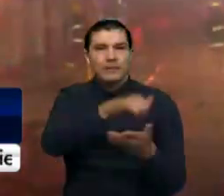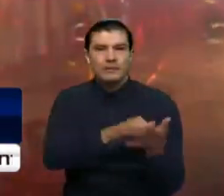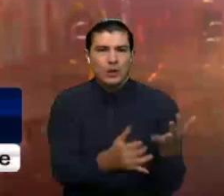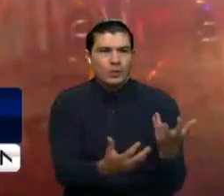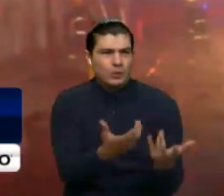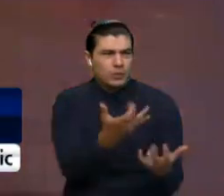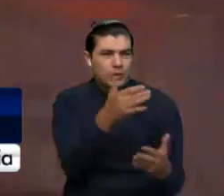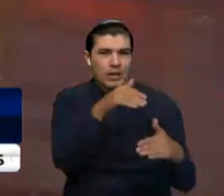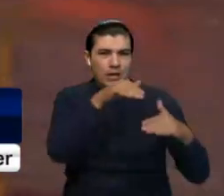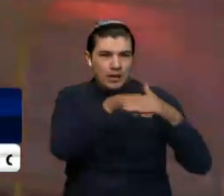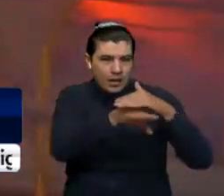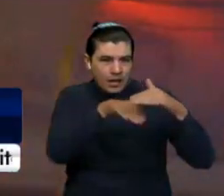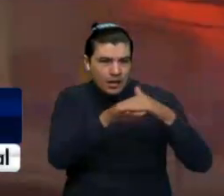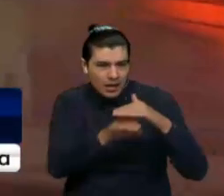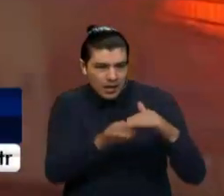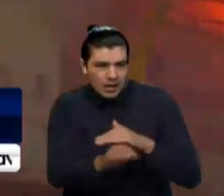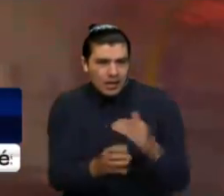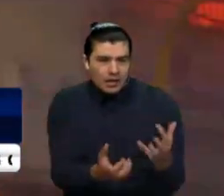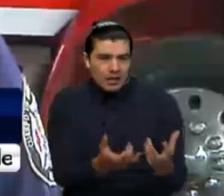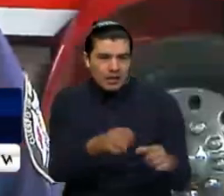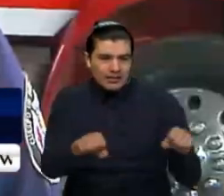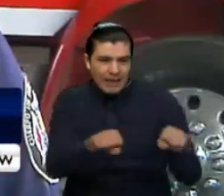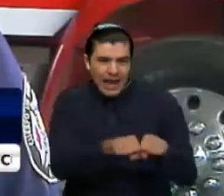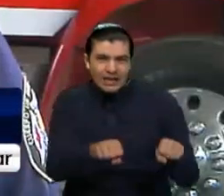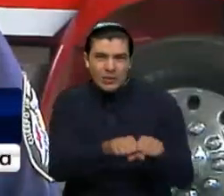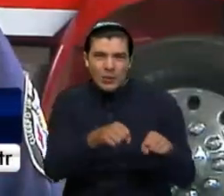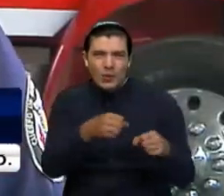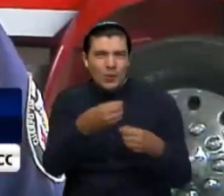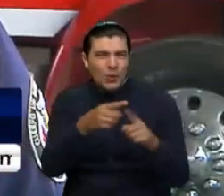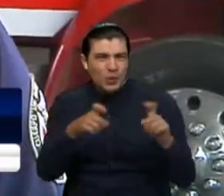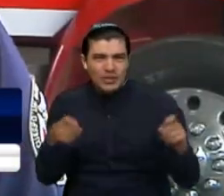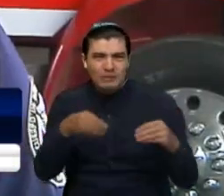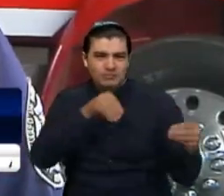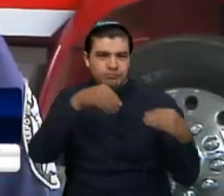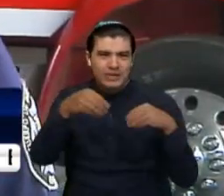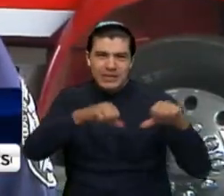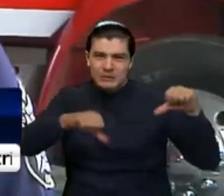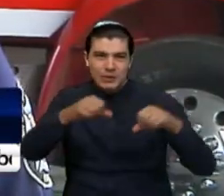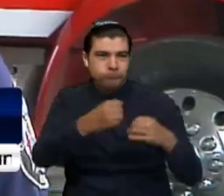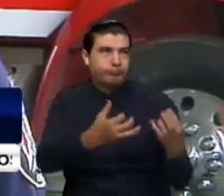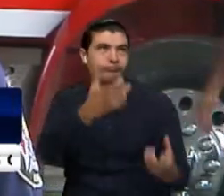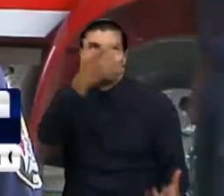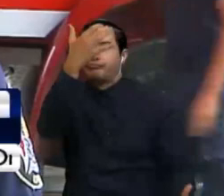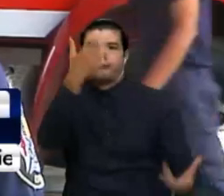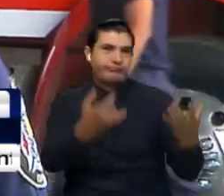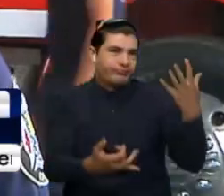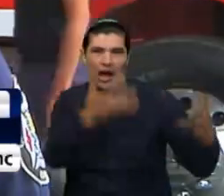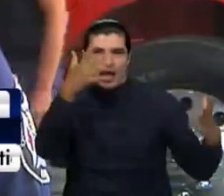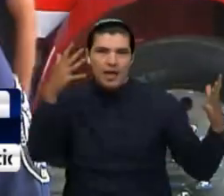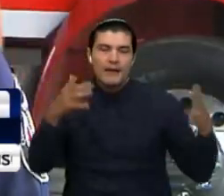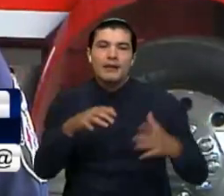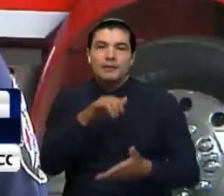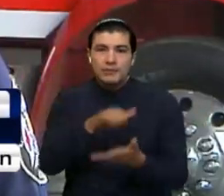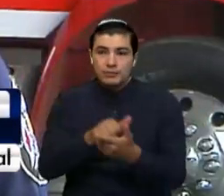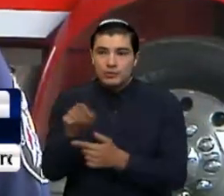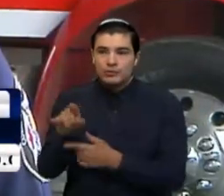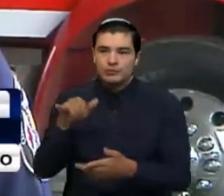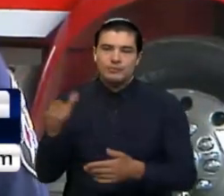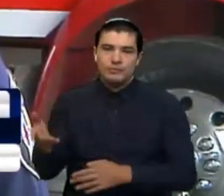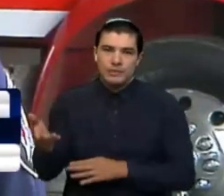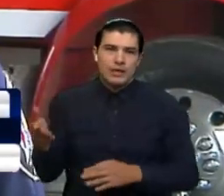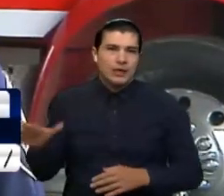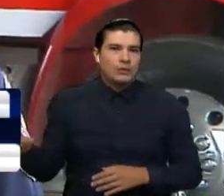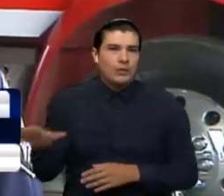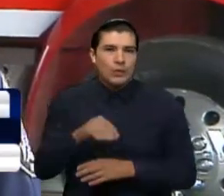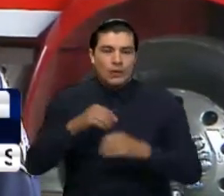zapatos e insumos que hicieron combustión de manera inmediata inmediatamente se desplaza una máquina al sitio al llegar pide todo el refuerzo